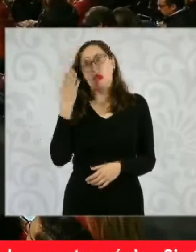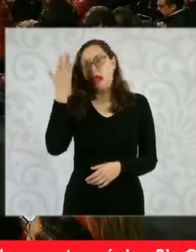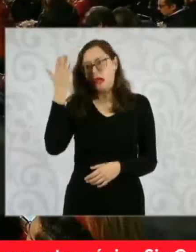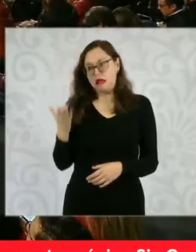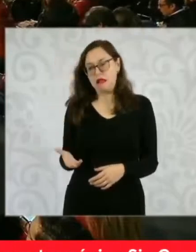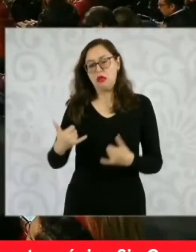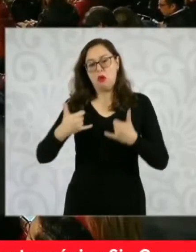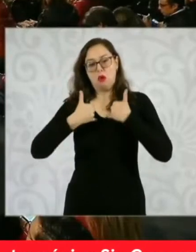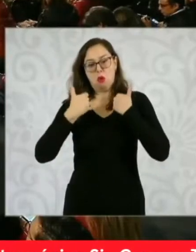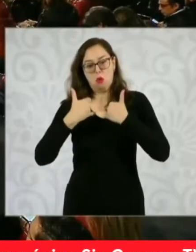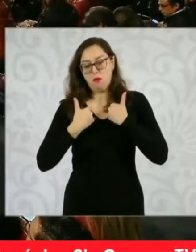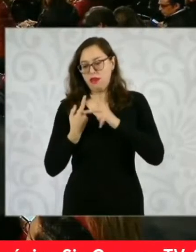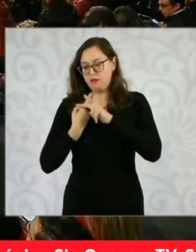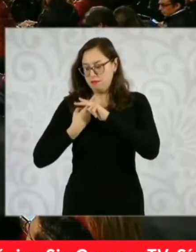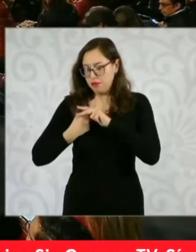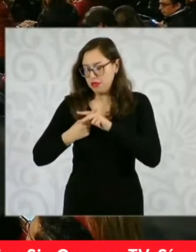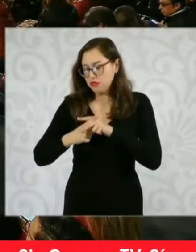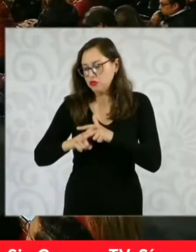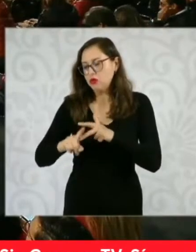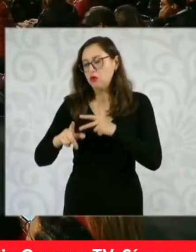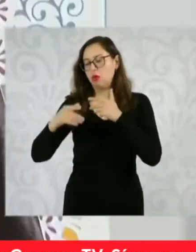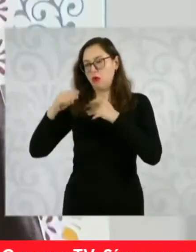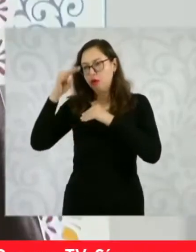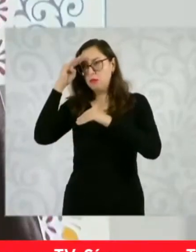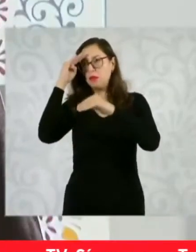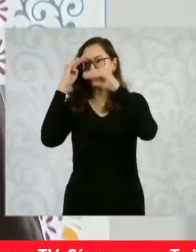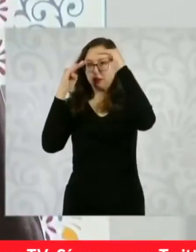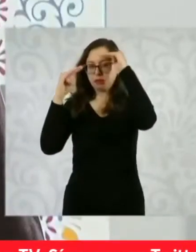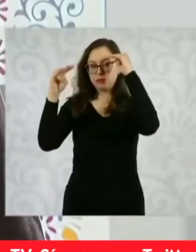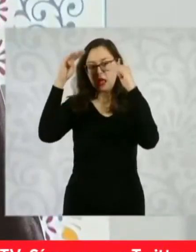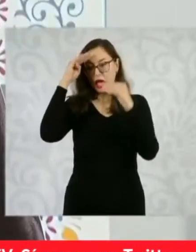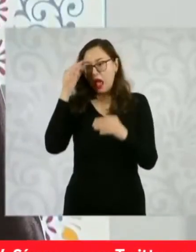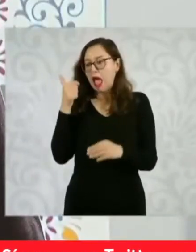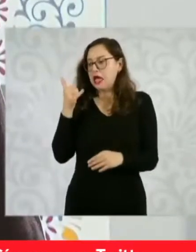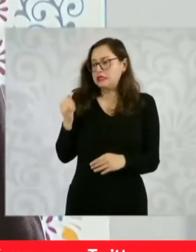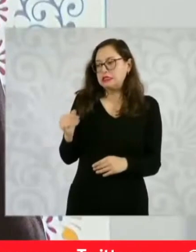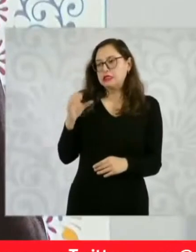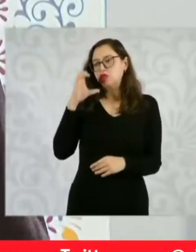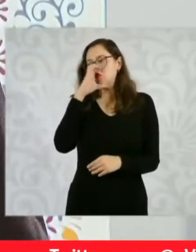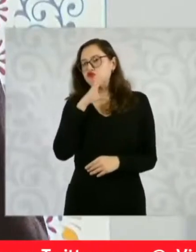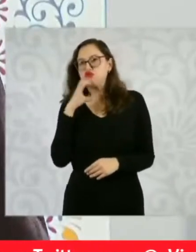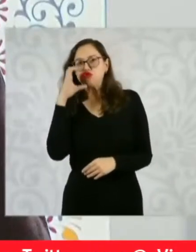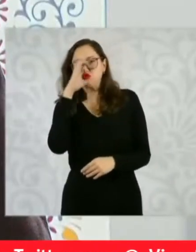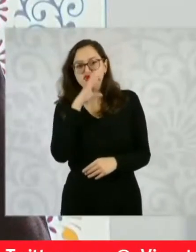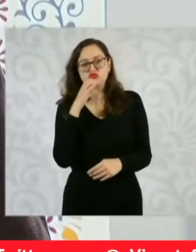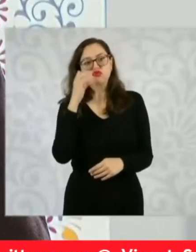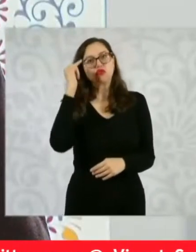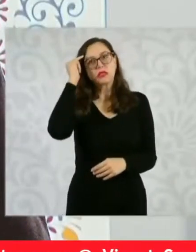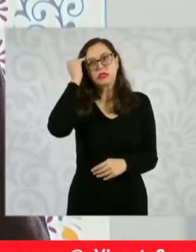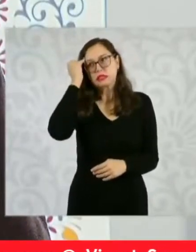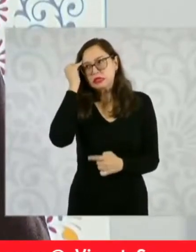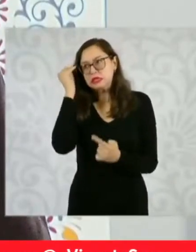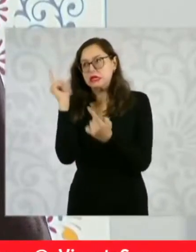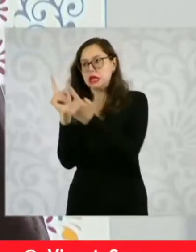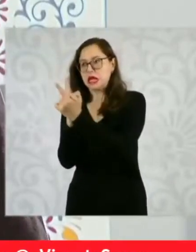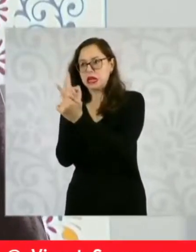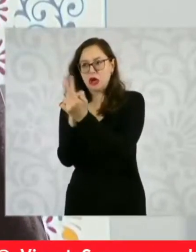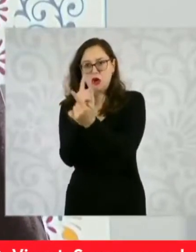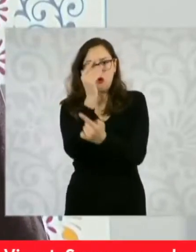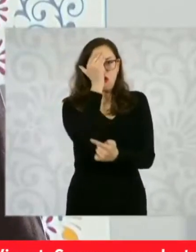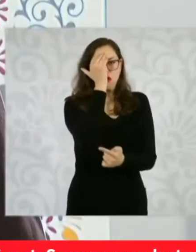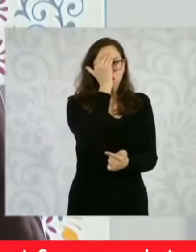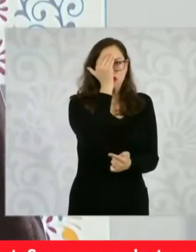vienen desde su infancia, vienen de su curiosidad por conocer a nuestros pueblos originarios, por